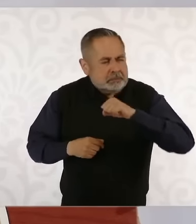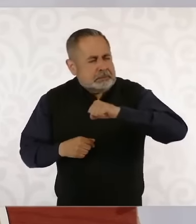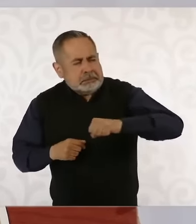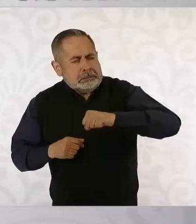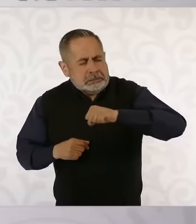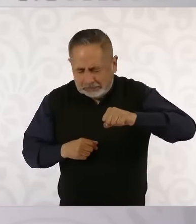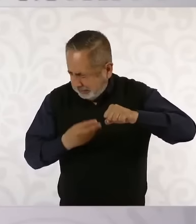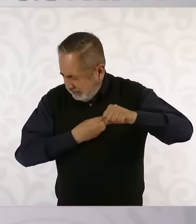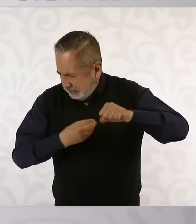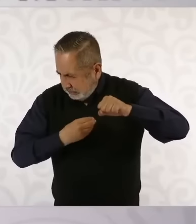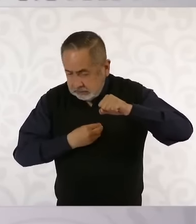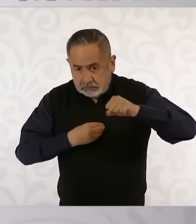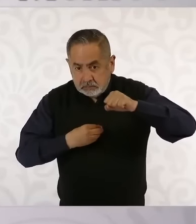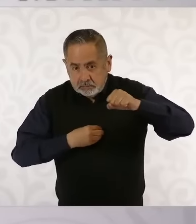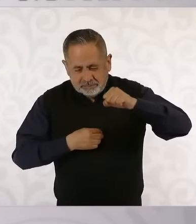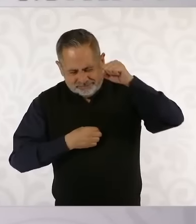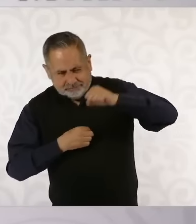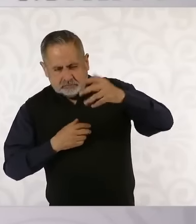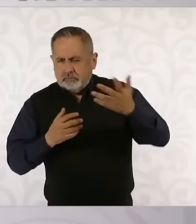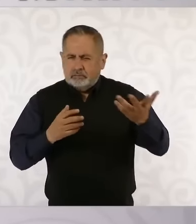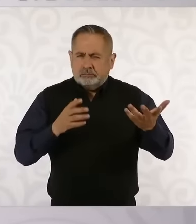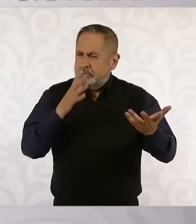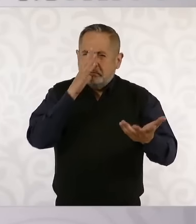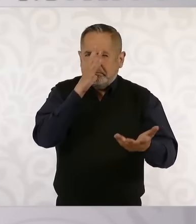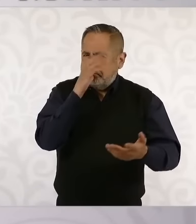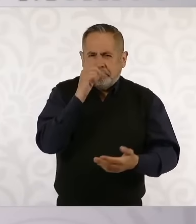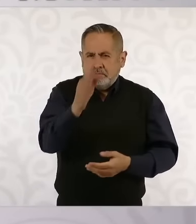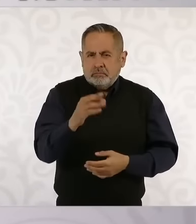Y los golpes contra la policía son inaceptables.